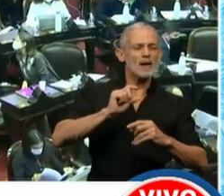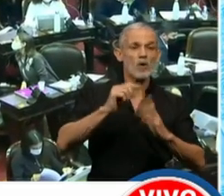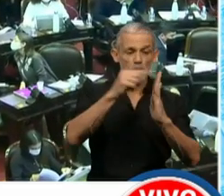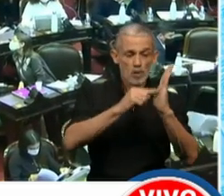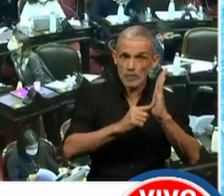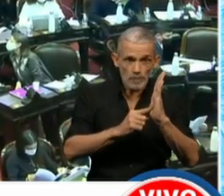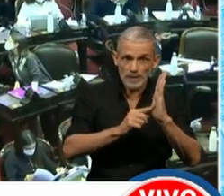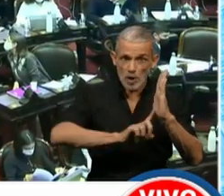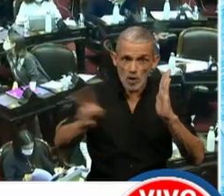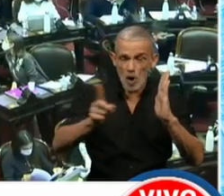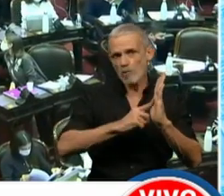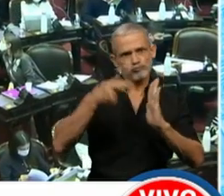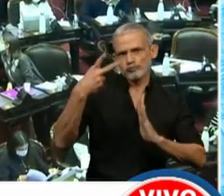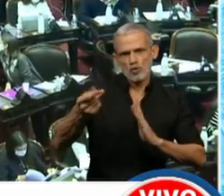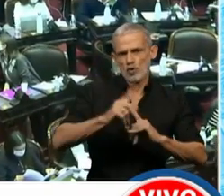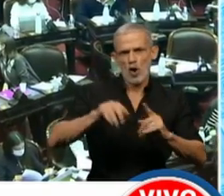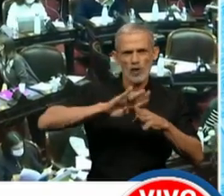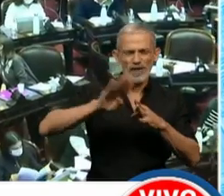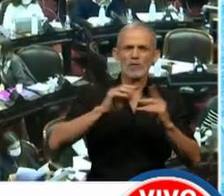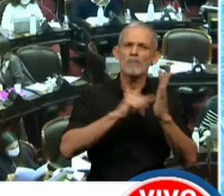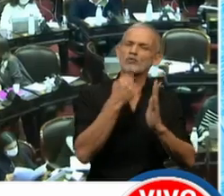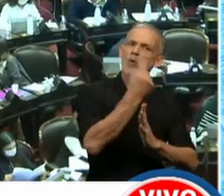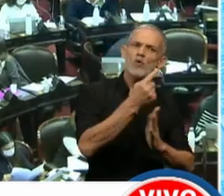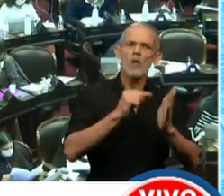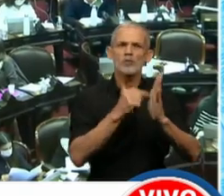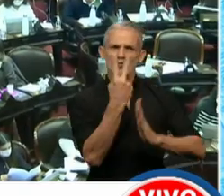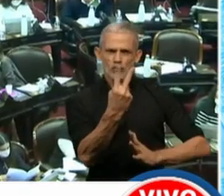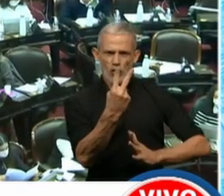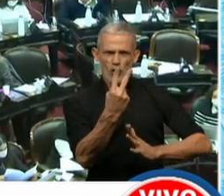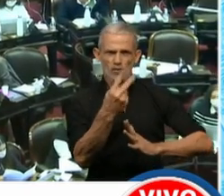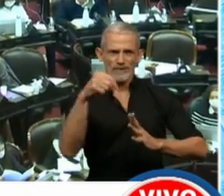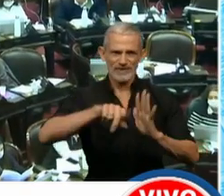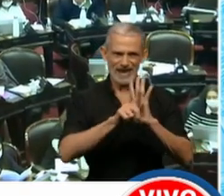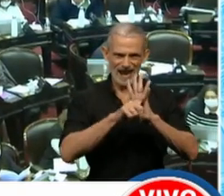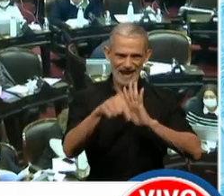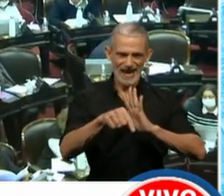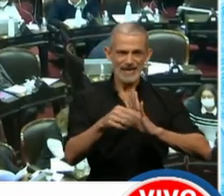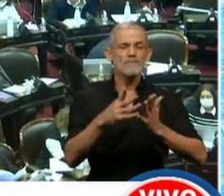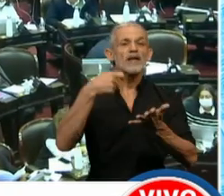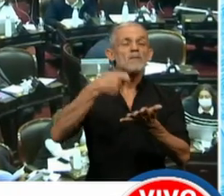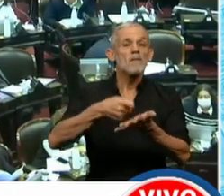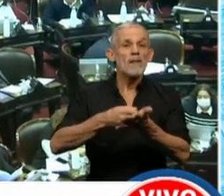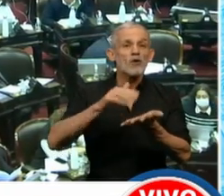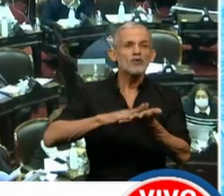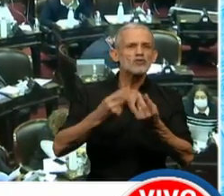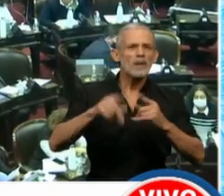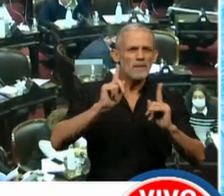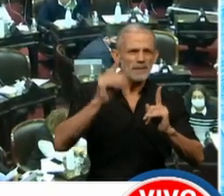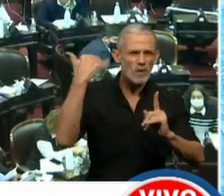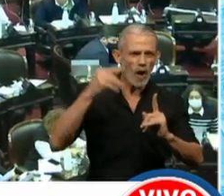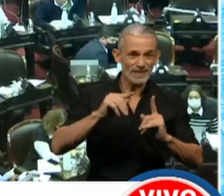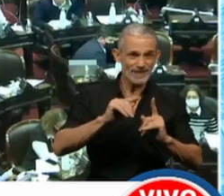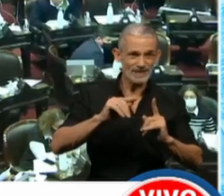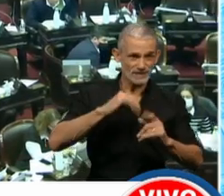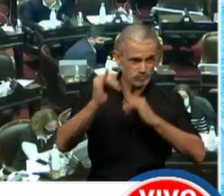de lo establecido en los puntos 1 y 2 de la presente y finalmente dado el marco comentado precedentemente